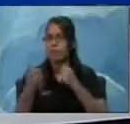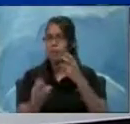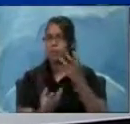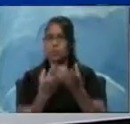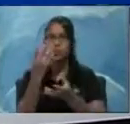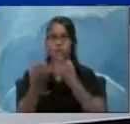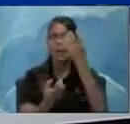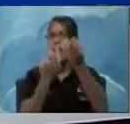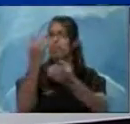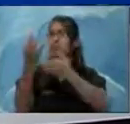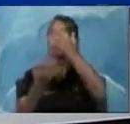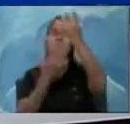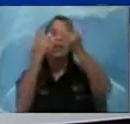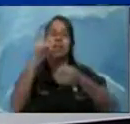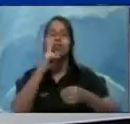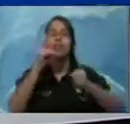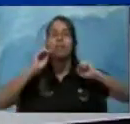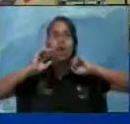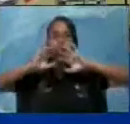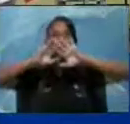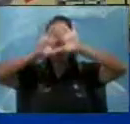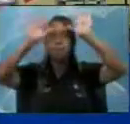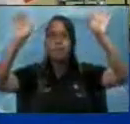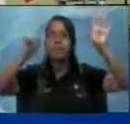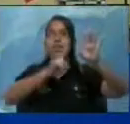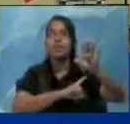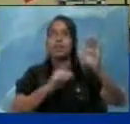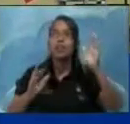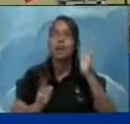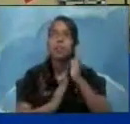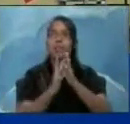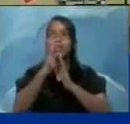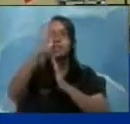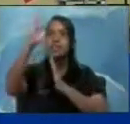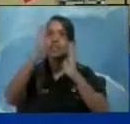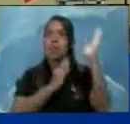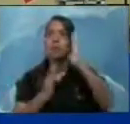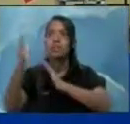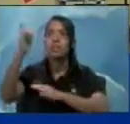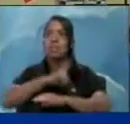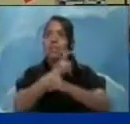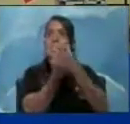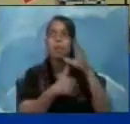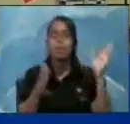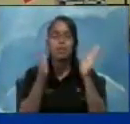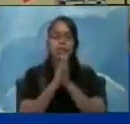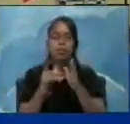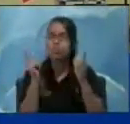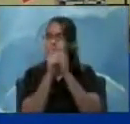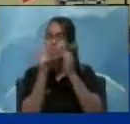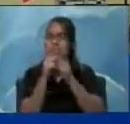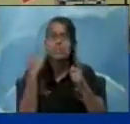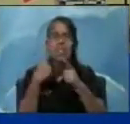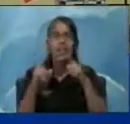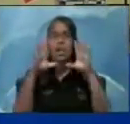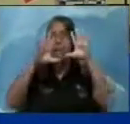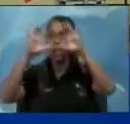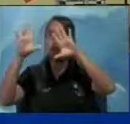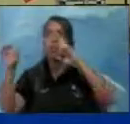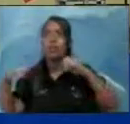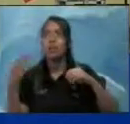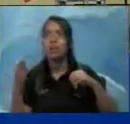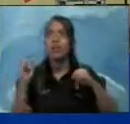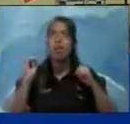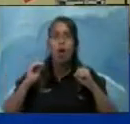arriba Se le veía el resplandor de la presencia del espíritu santo un pedacito de aquella nube que los